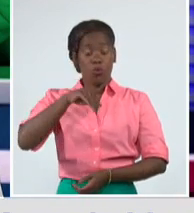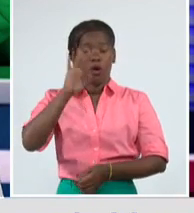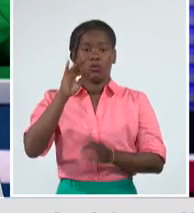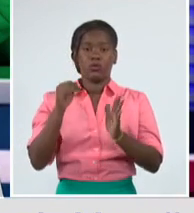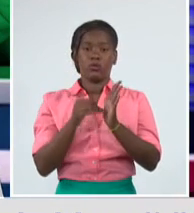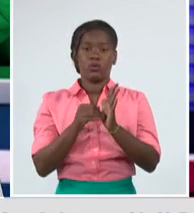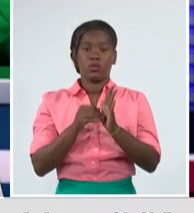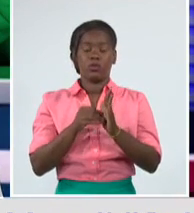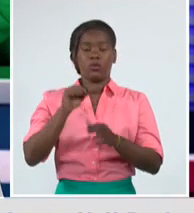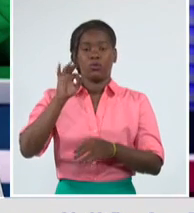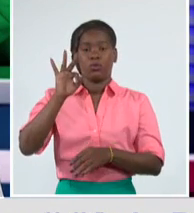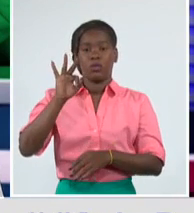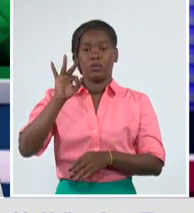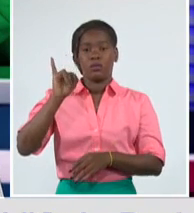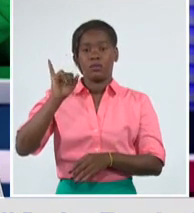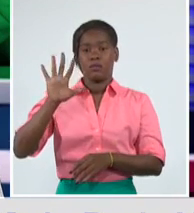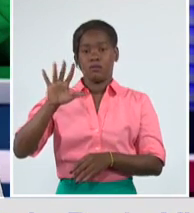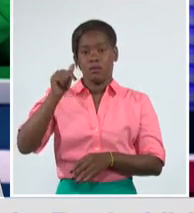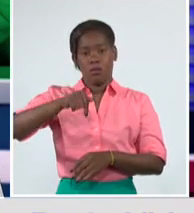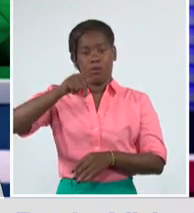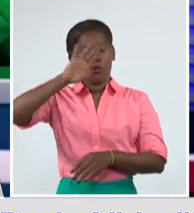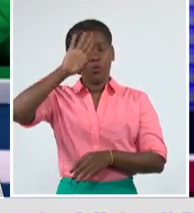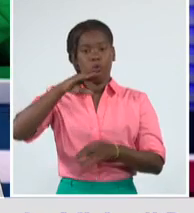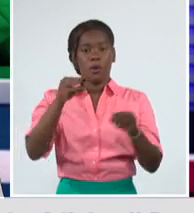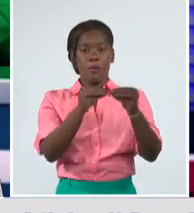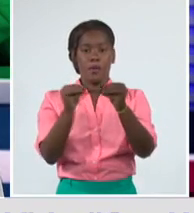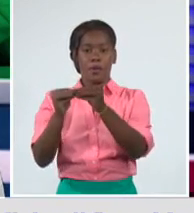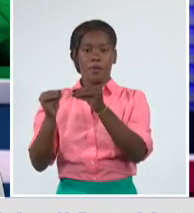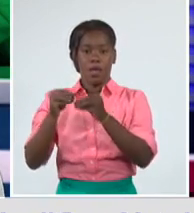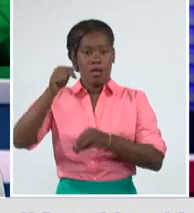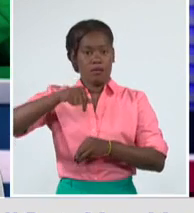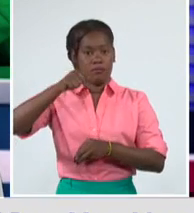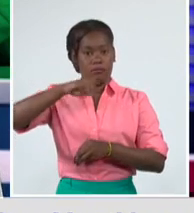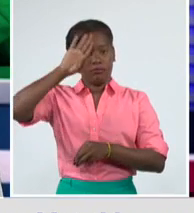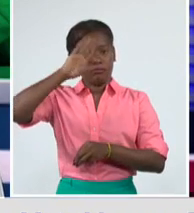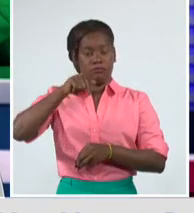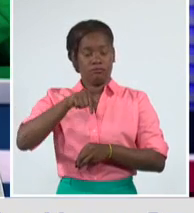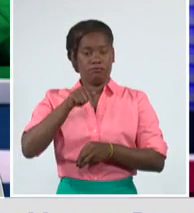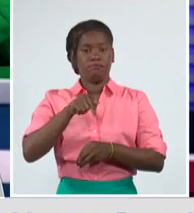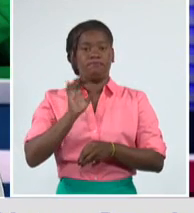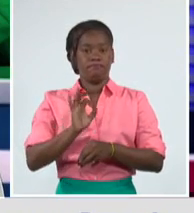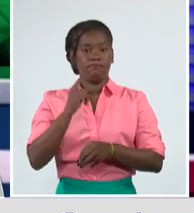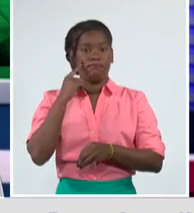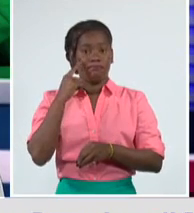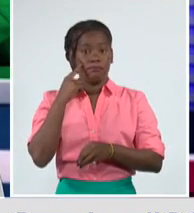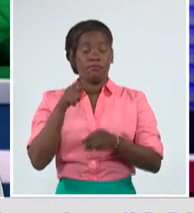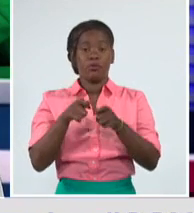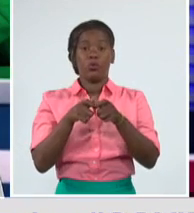8.865 pacientes diagnosticados en nuestro país, que podemos decir que es una cifra inferior a